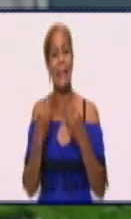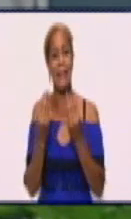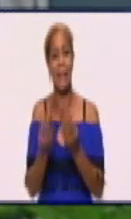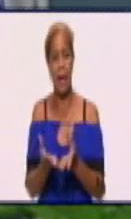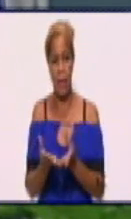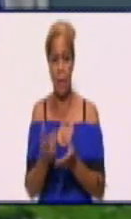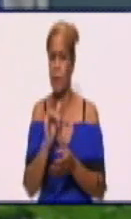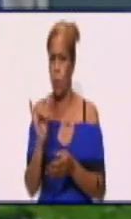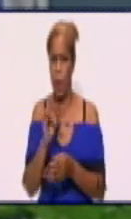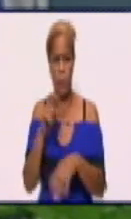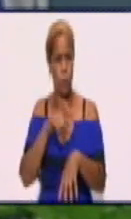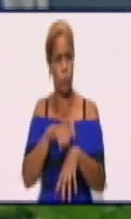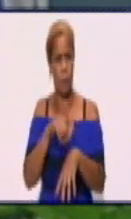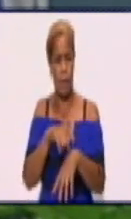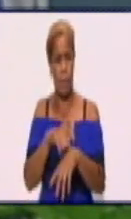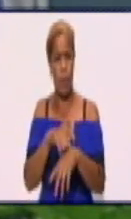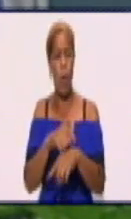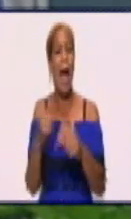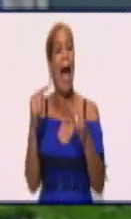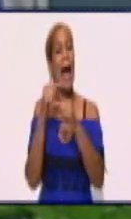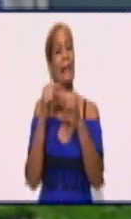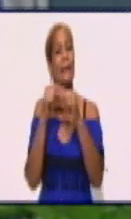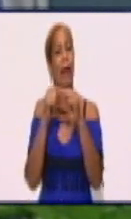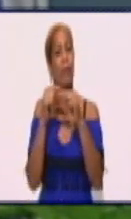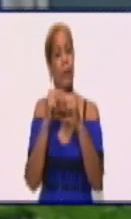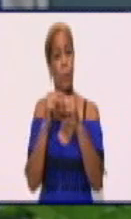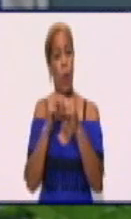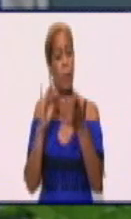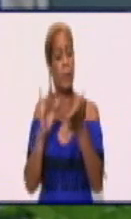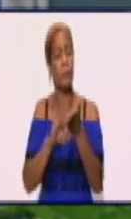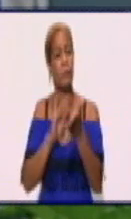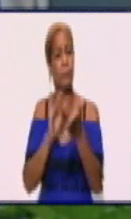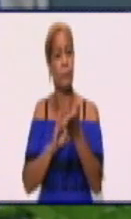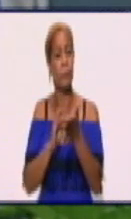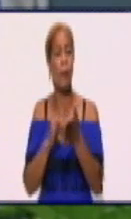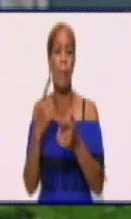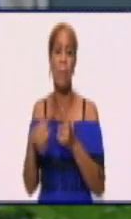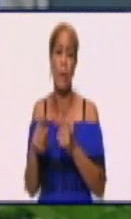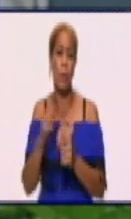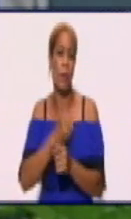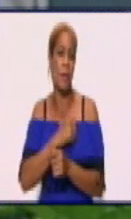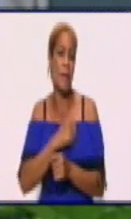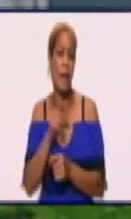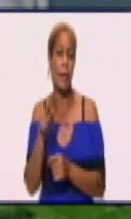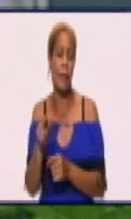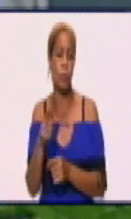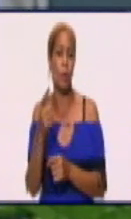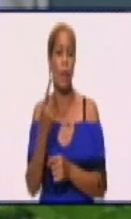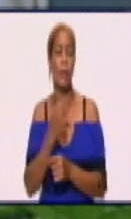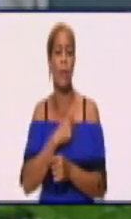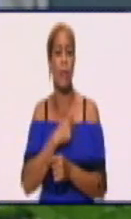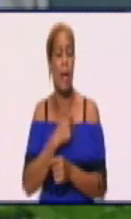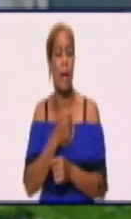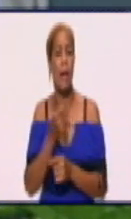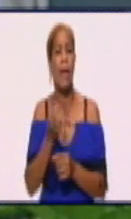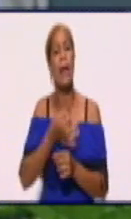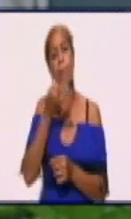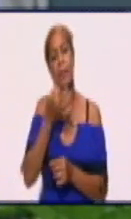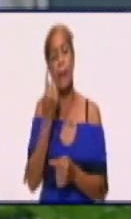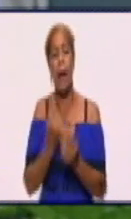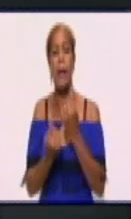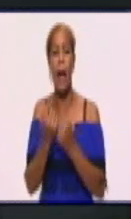pero antes que te quiero preguntar yoandri algo más que quieras explicar y que no hayamos dicho referido al virtual bandec